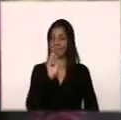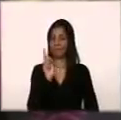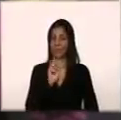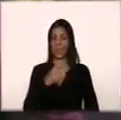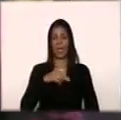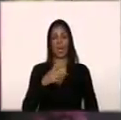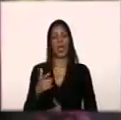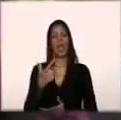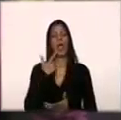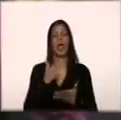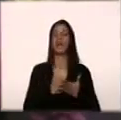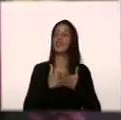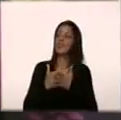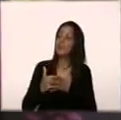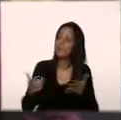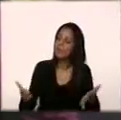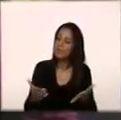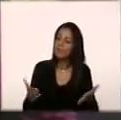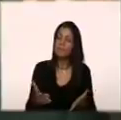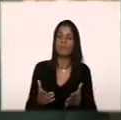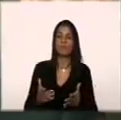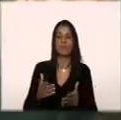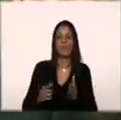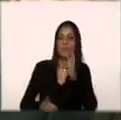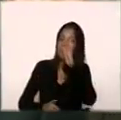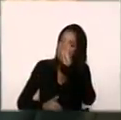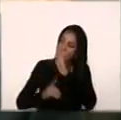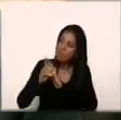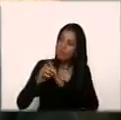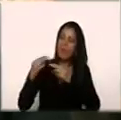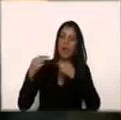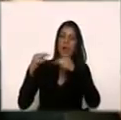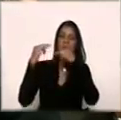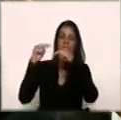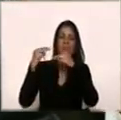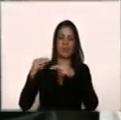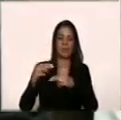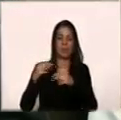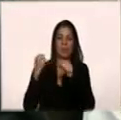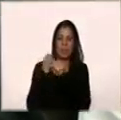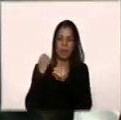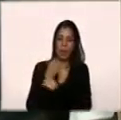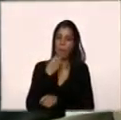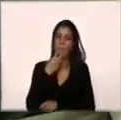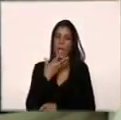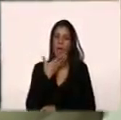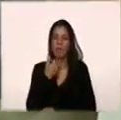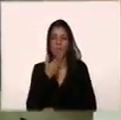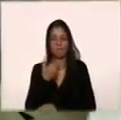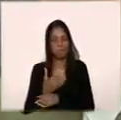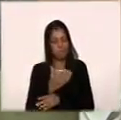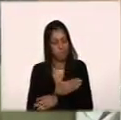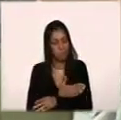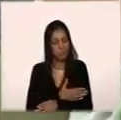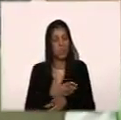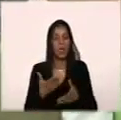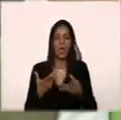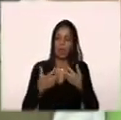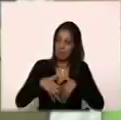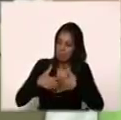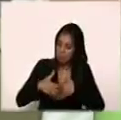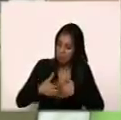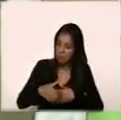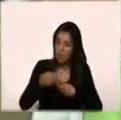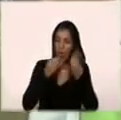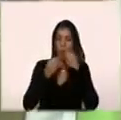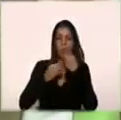ayudar a elevar al máximo nivel posible los índices de eficiencia, para que haya cada vez más producto, para que